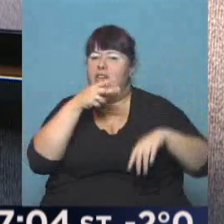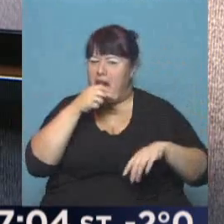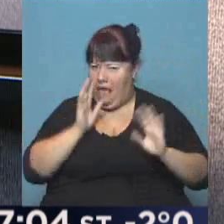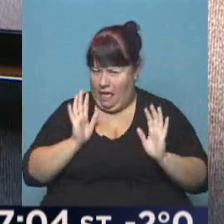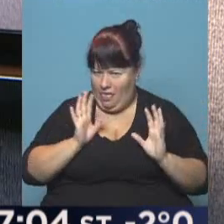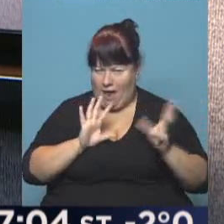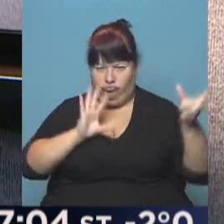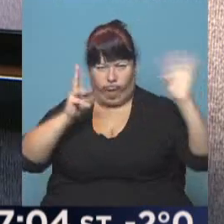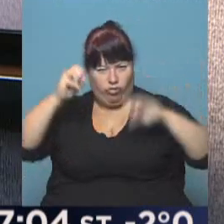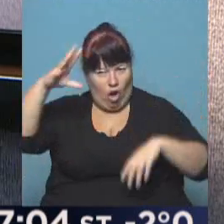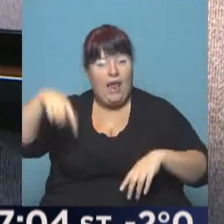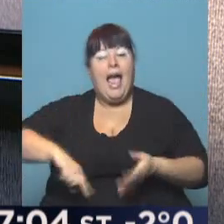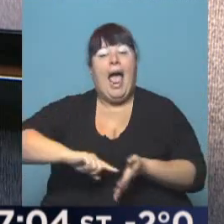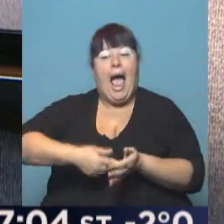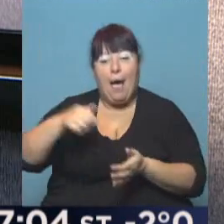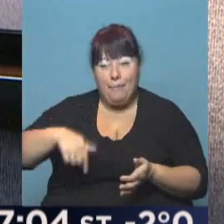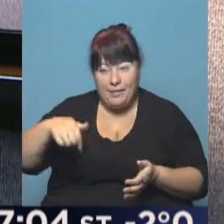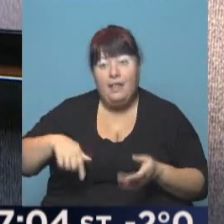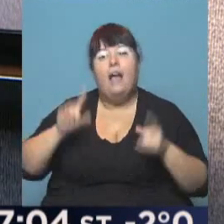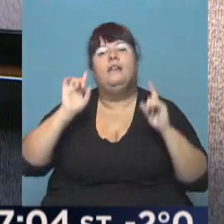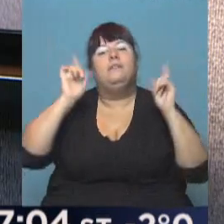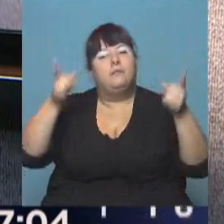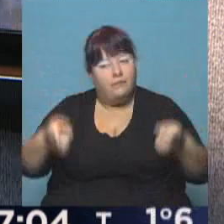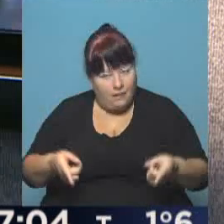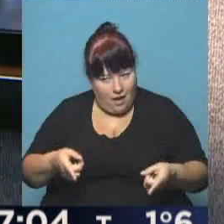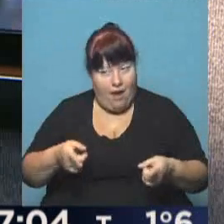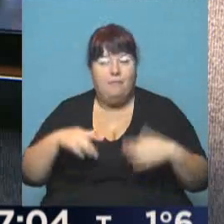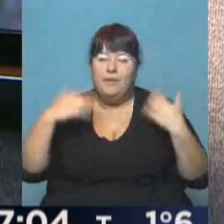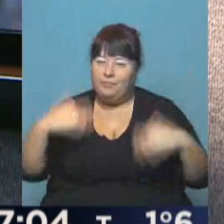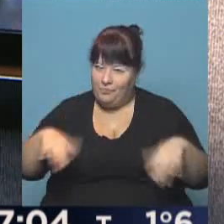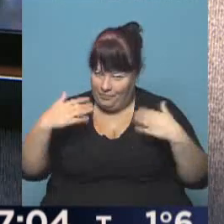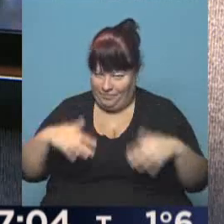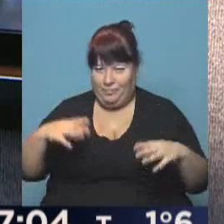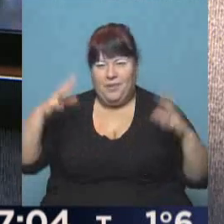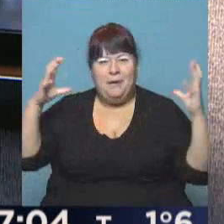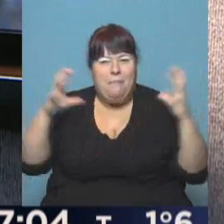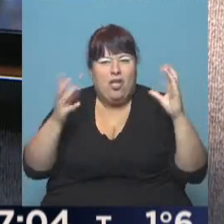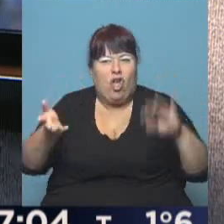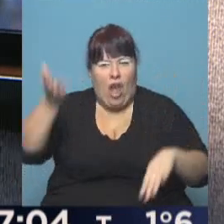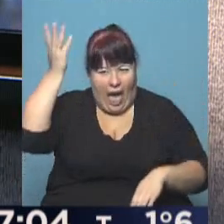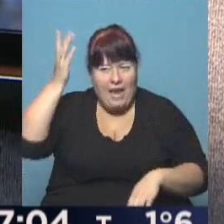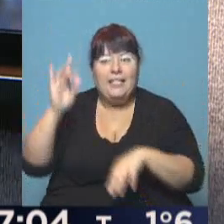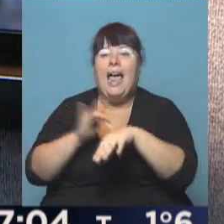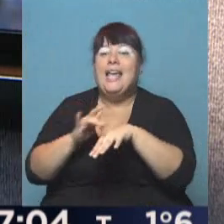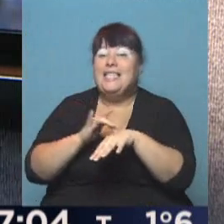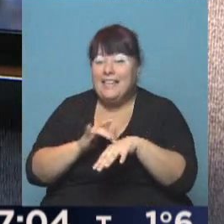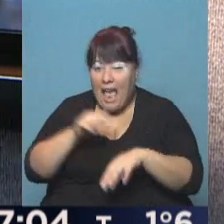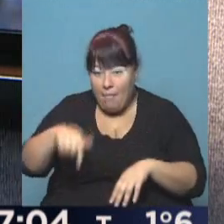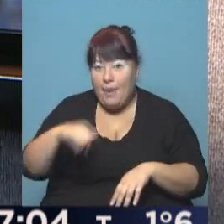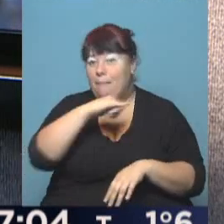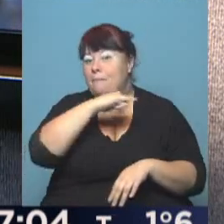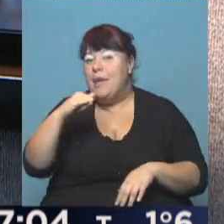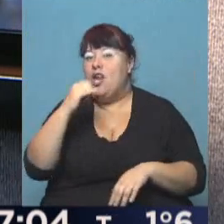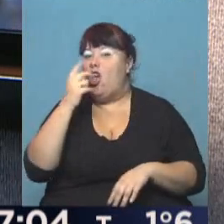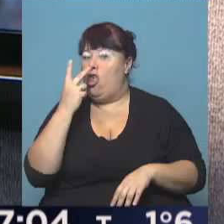despejado. En la ciudad de Buenos Aires también, con altísimo presión atmosférica, la sensación térmica